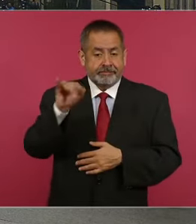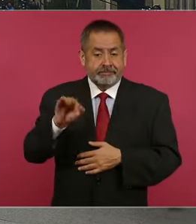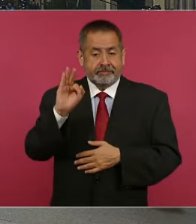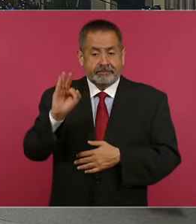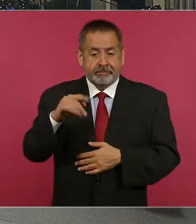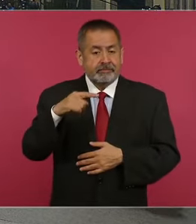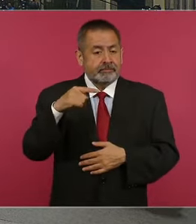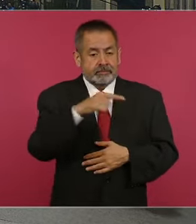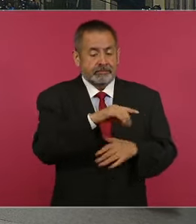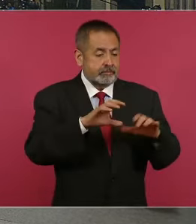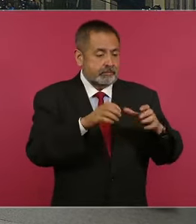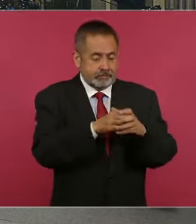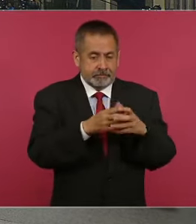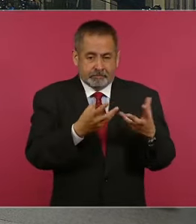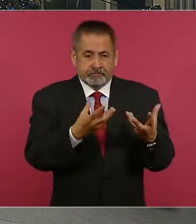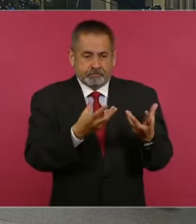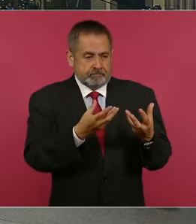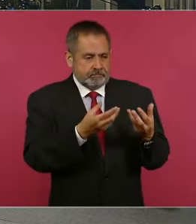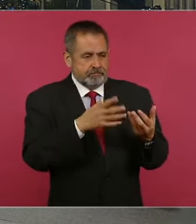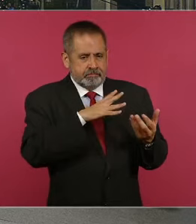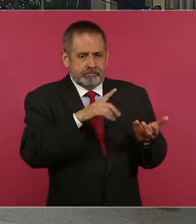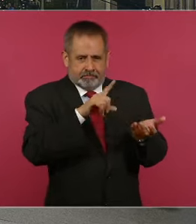un organismo, un aparato